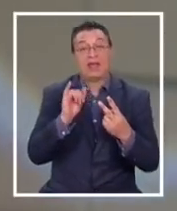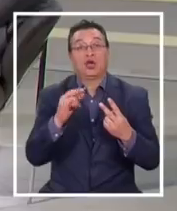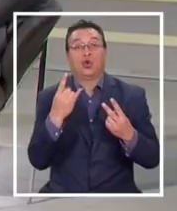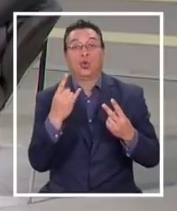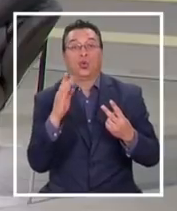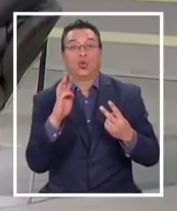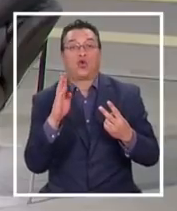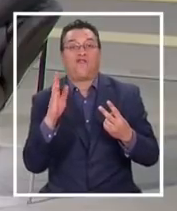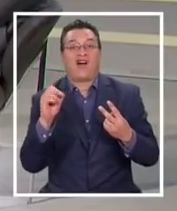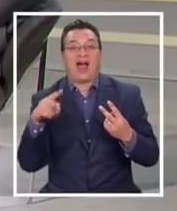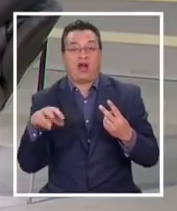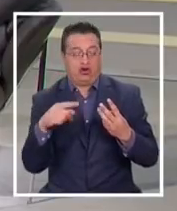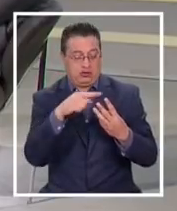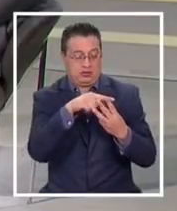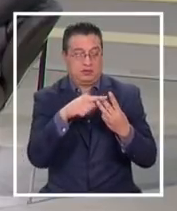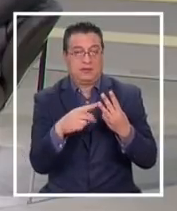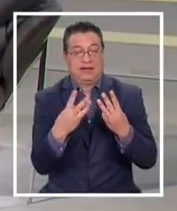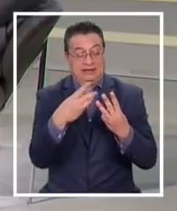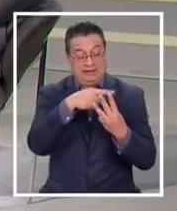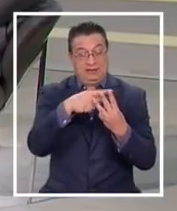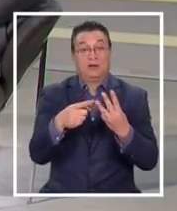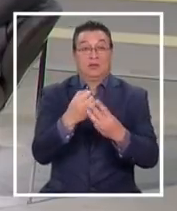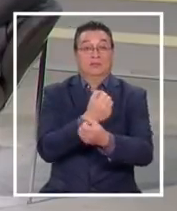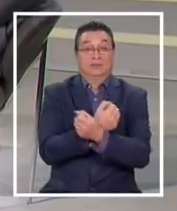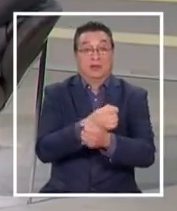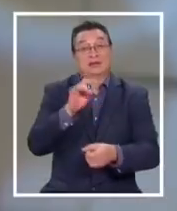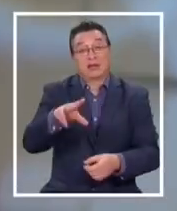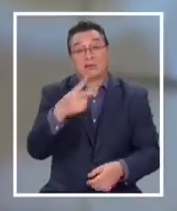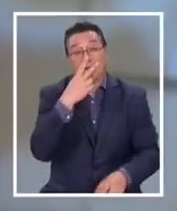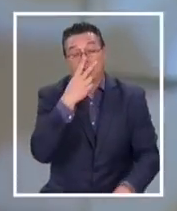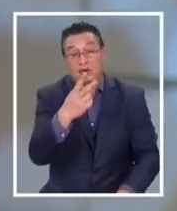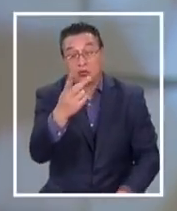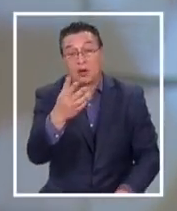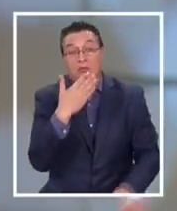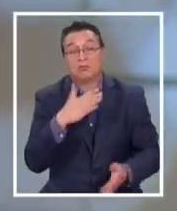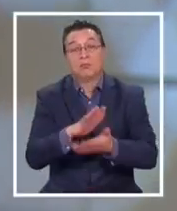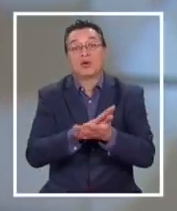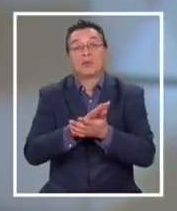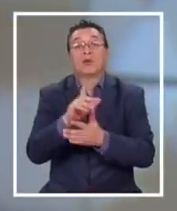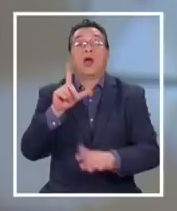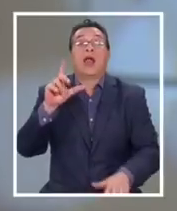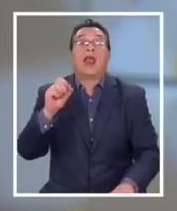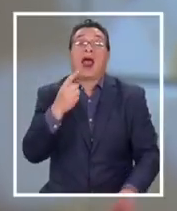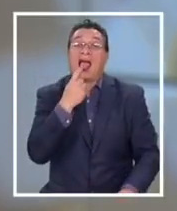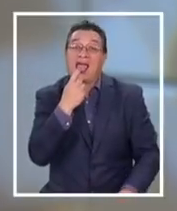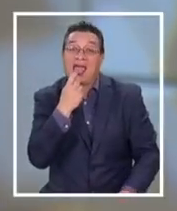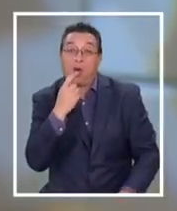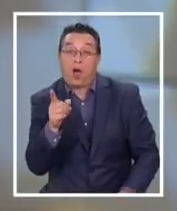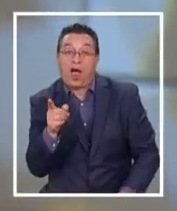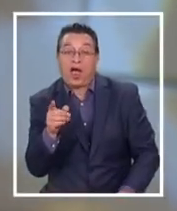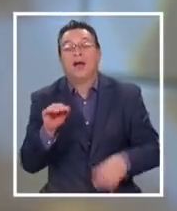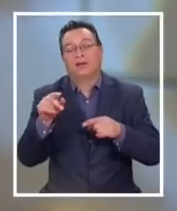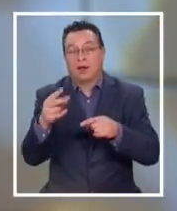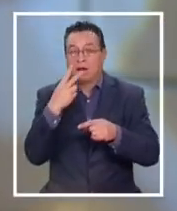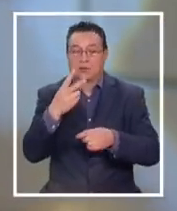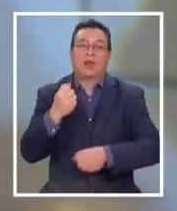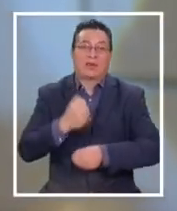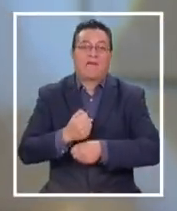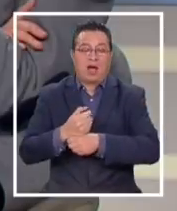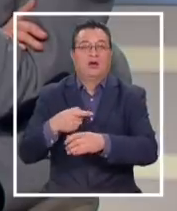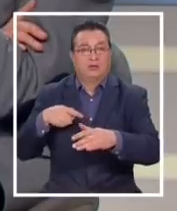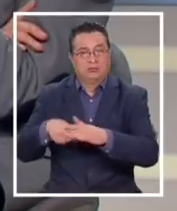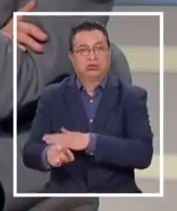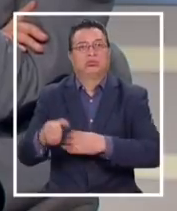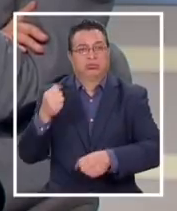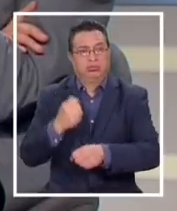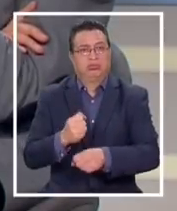urbano. En el pilar policial, bueno, ustedes han visto ejemplos como en el caso de La Legua, lo hemos hablado muchas veces, el trabajo que se hizo ahí y que se ha